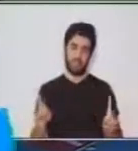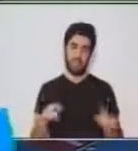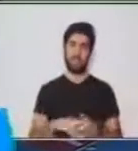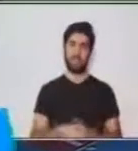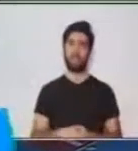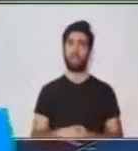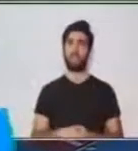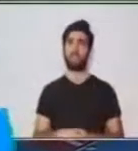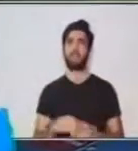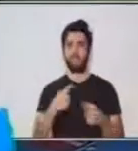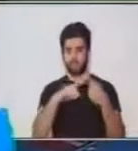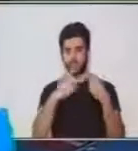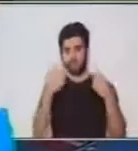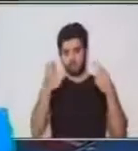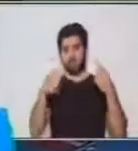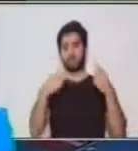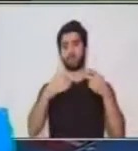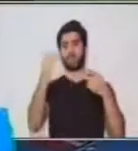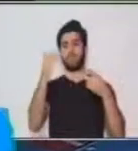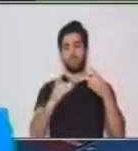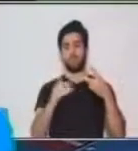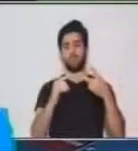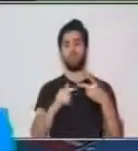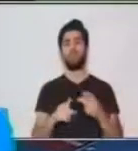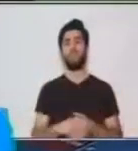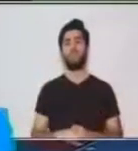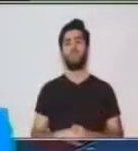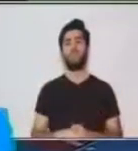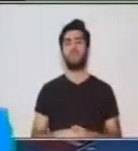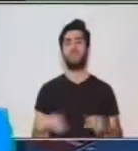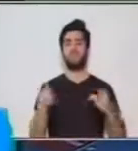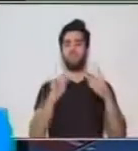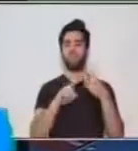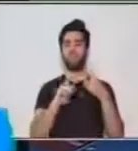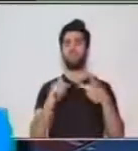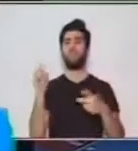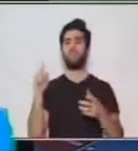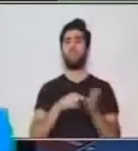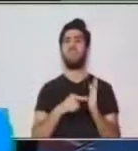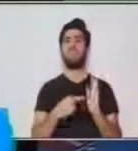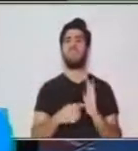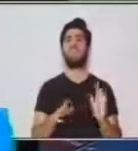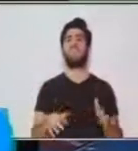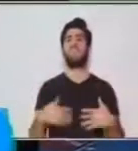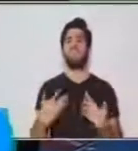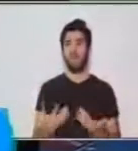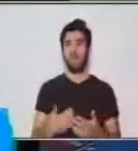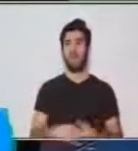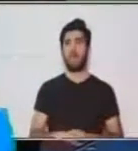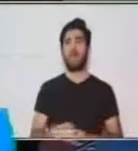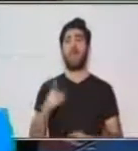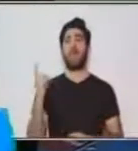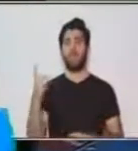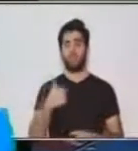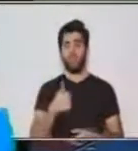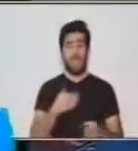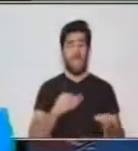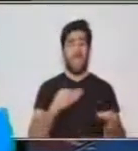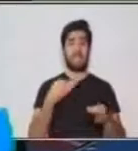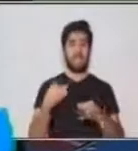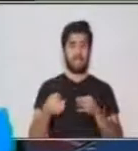Veamos el argumento. El argumento es, en pocas palabras, justificar